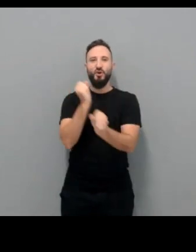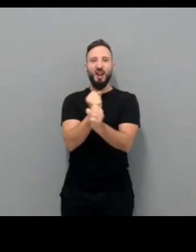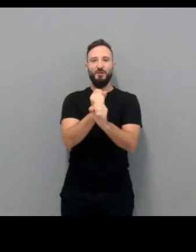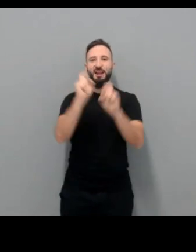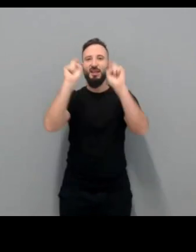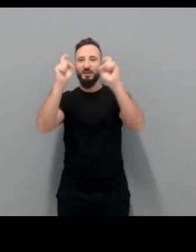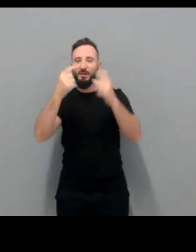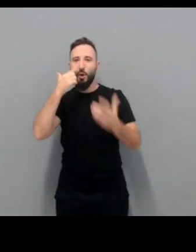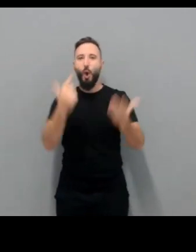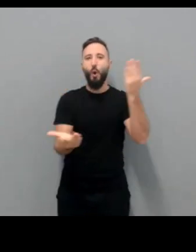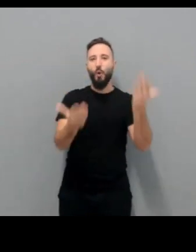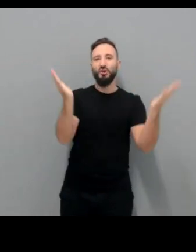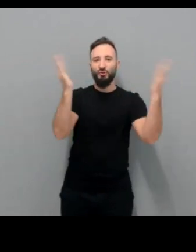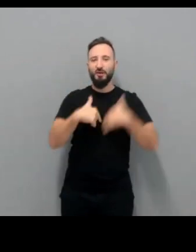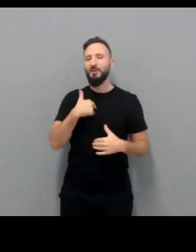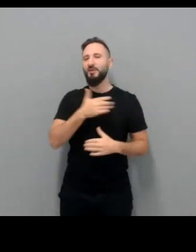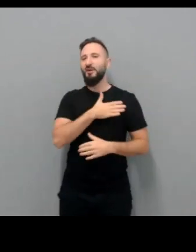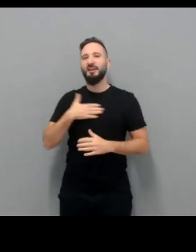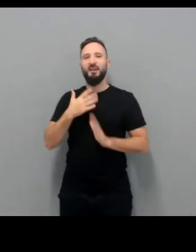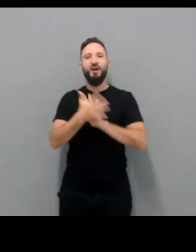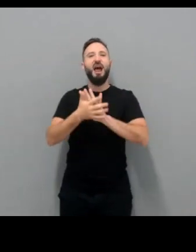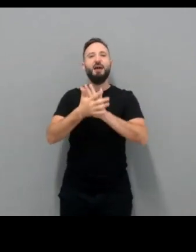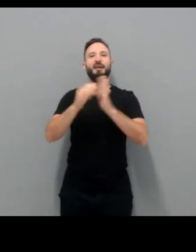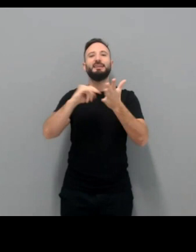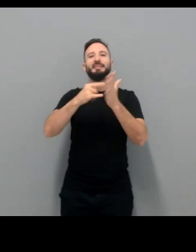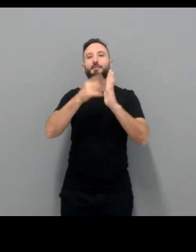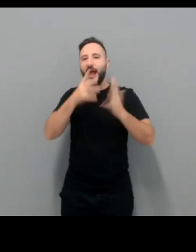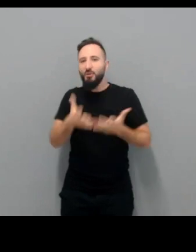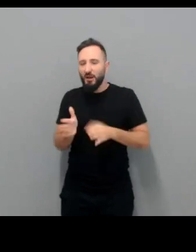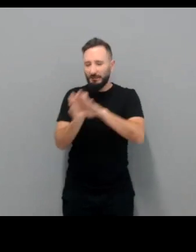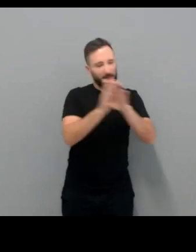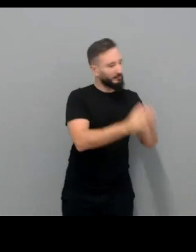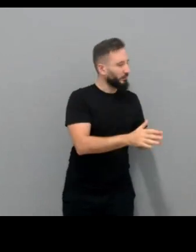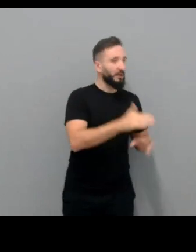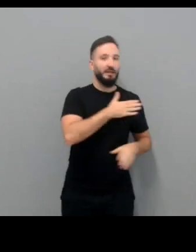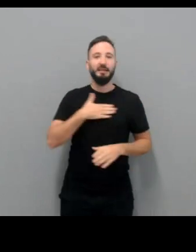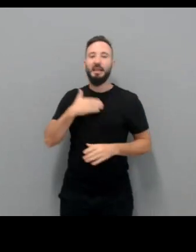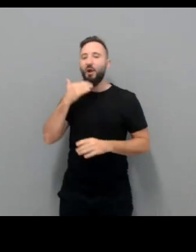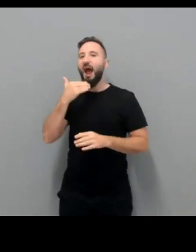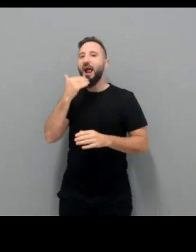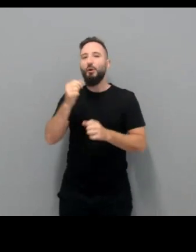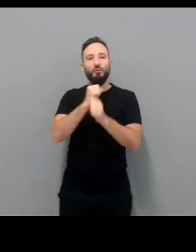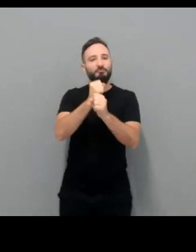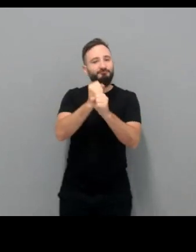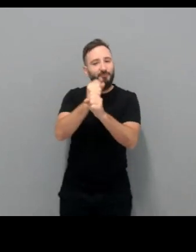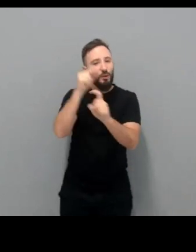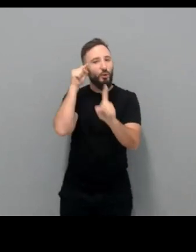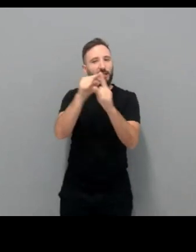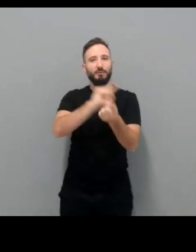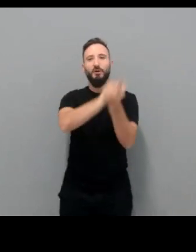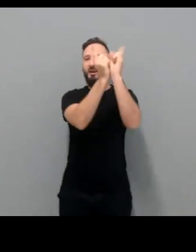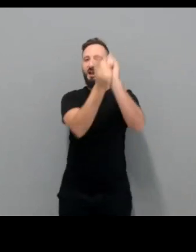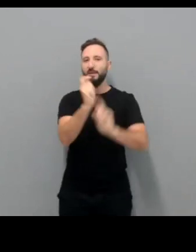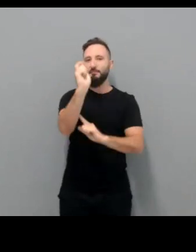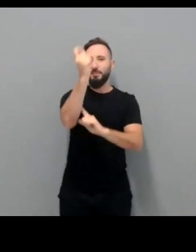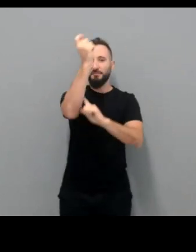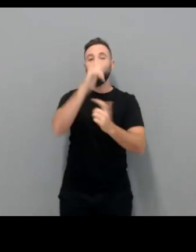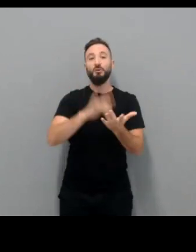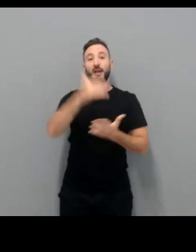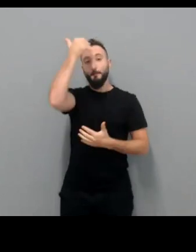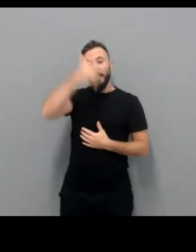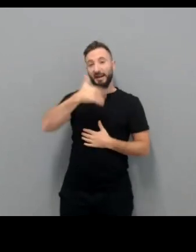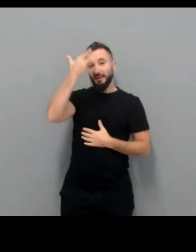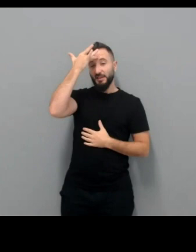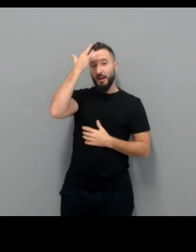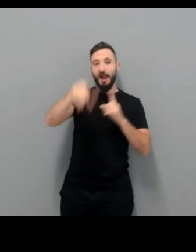justo, pero no quiero hablar del sistema que tenemos. Quiero hacer algo para cambiarlo. Tener parálisis cerebral